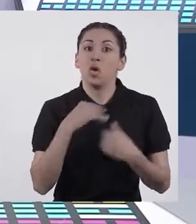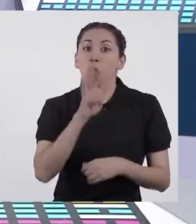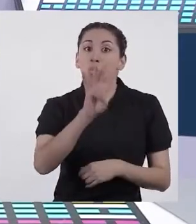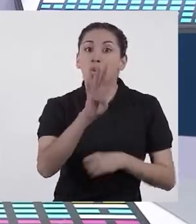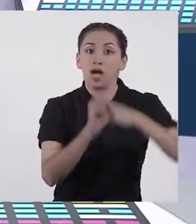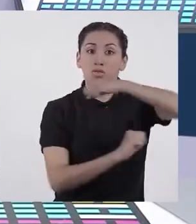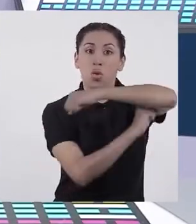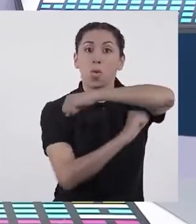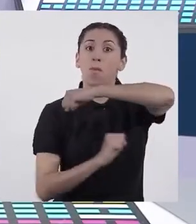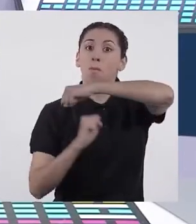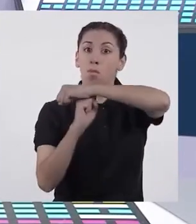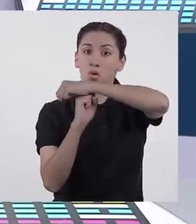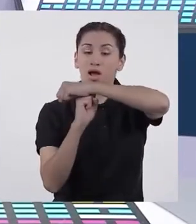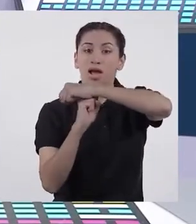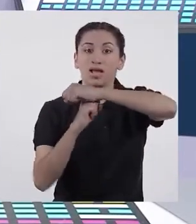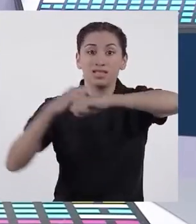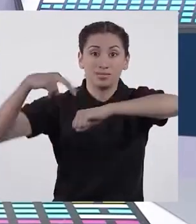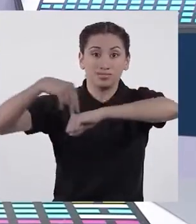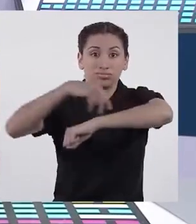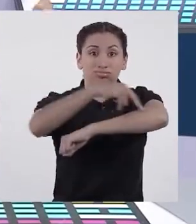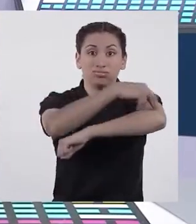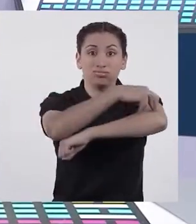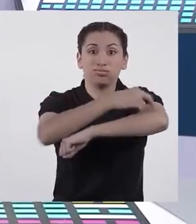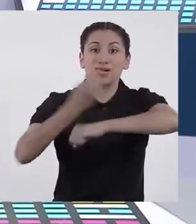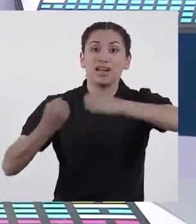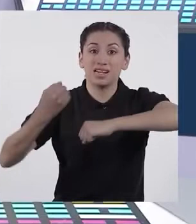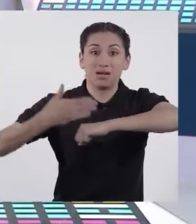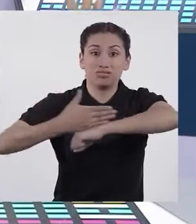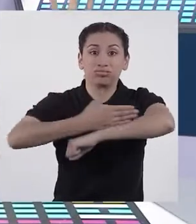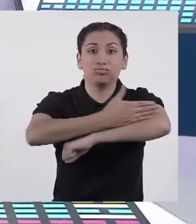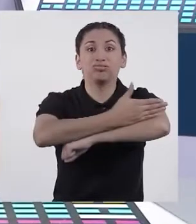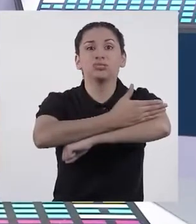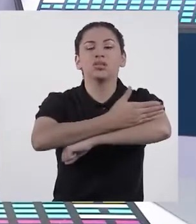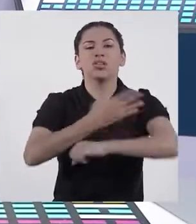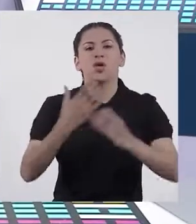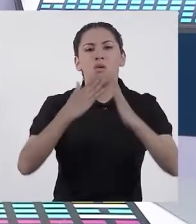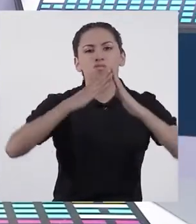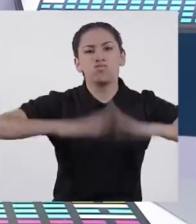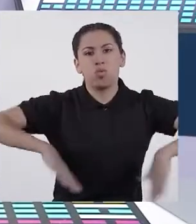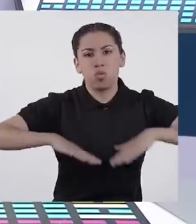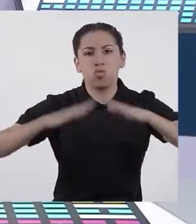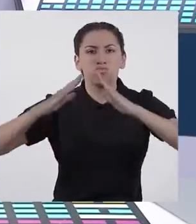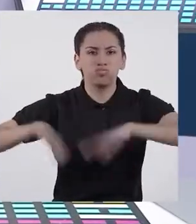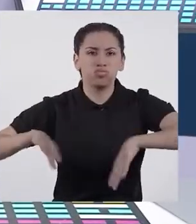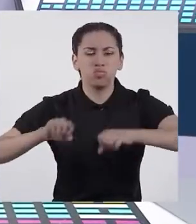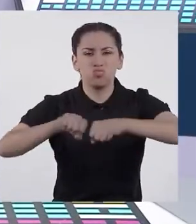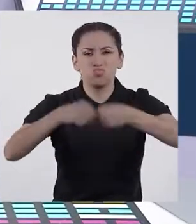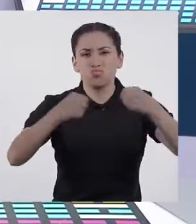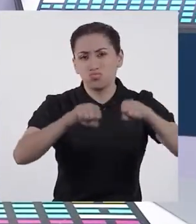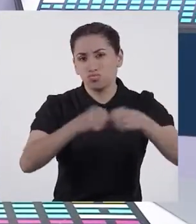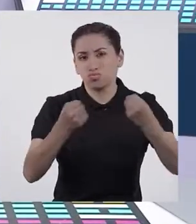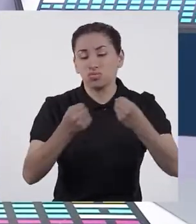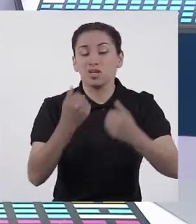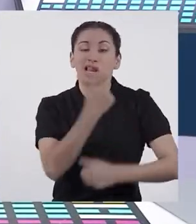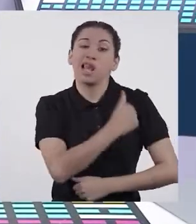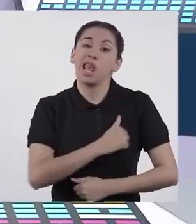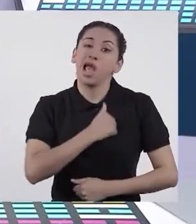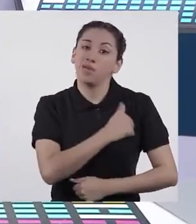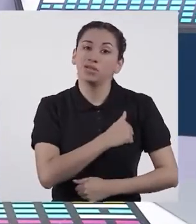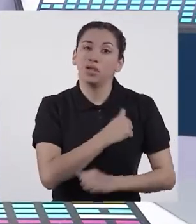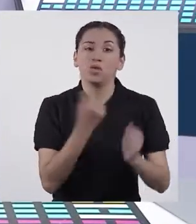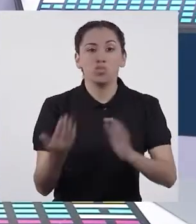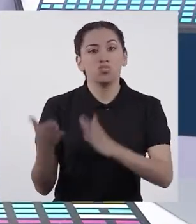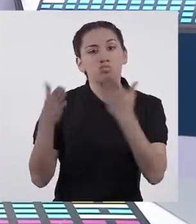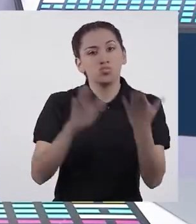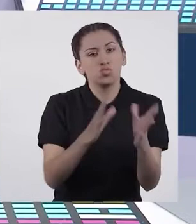4 puentes carrozables y peatonales destrozados. Además, lamentablemente, murieron